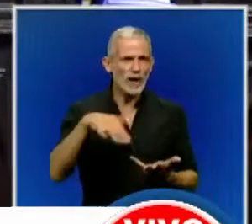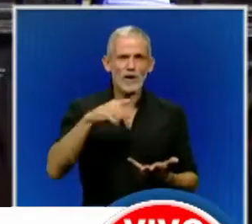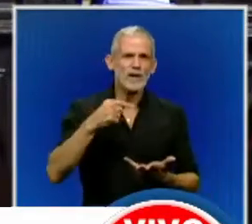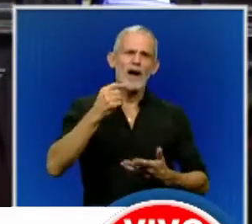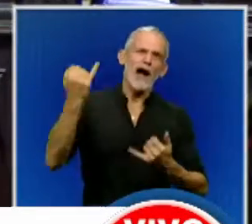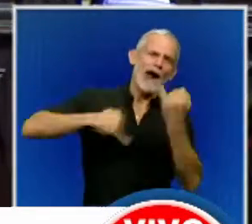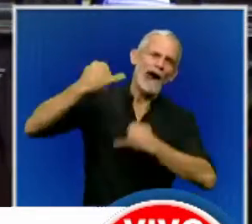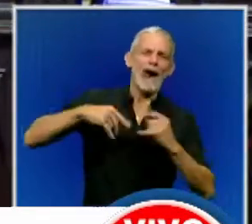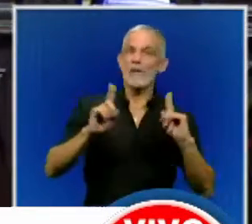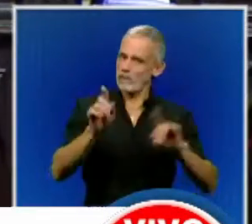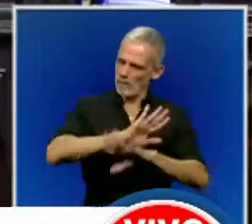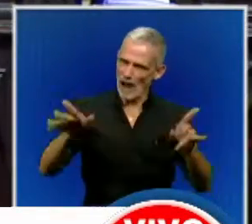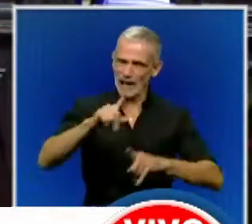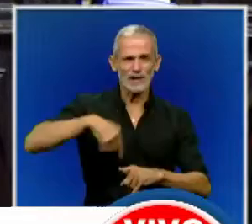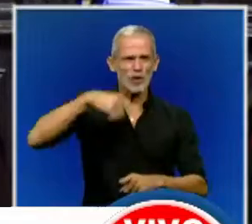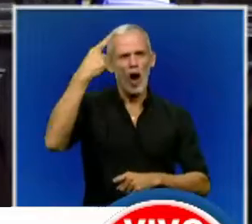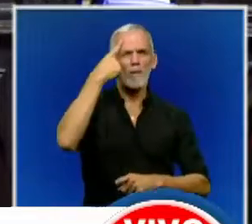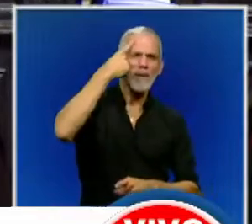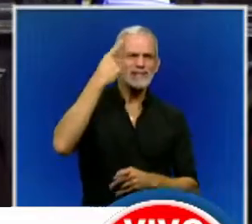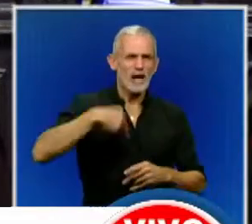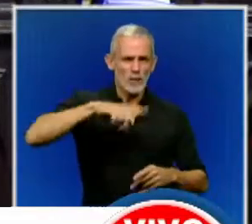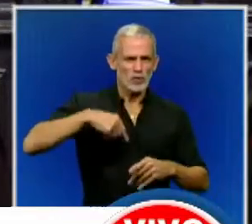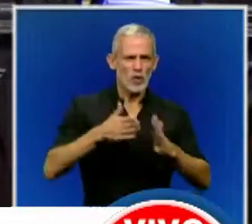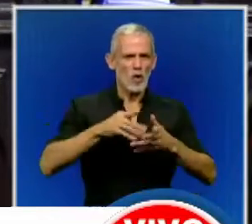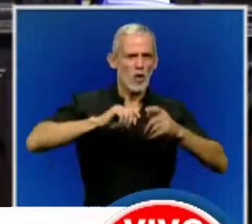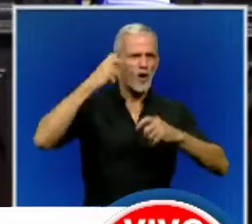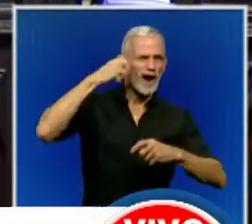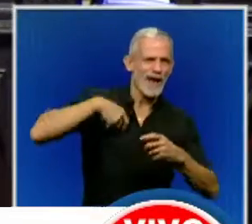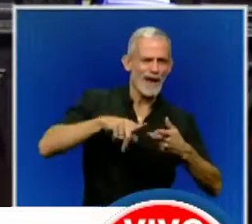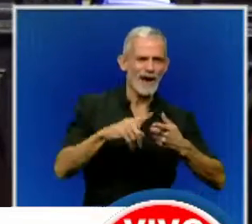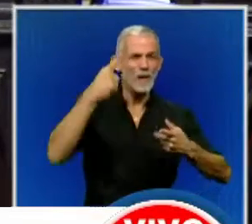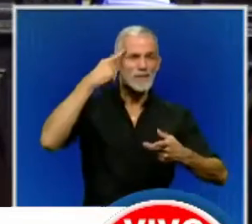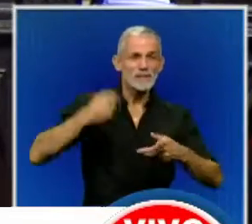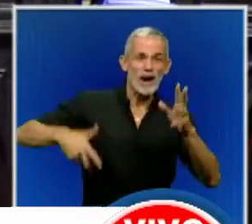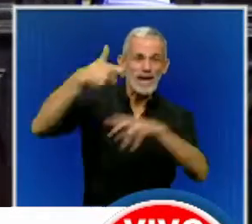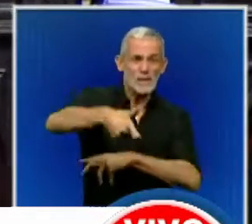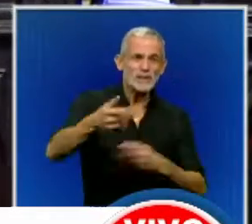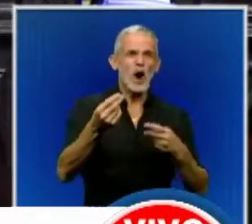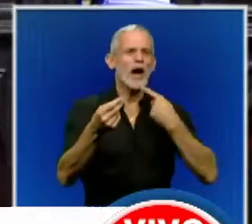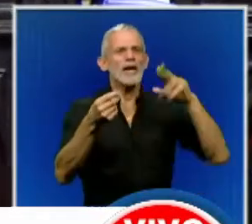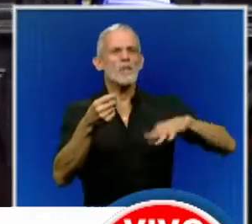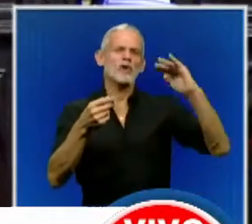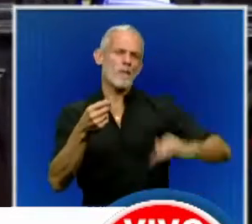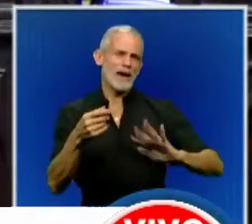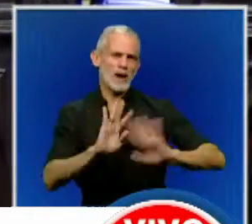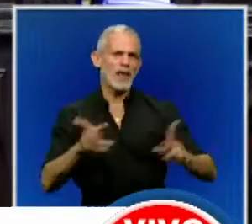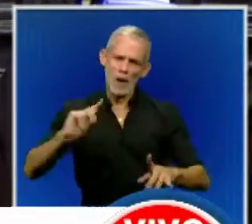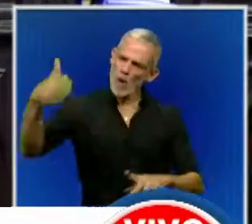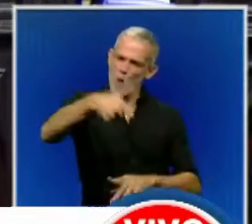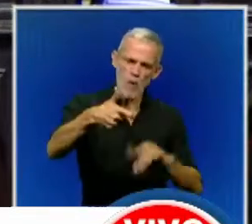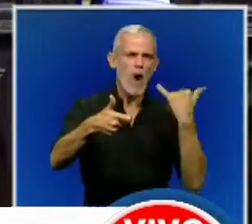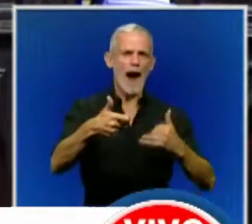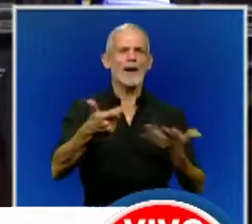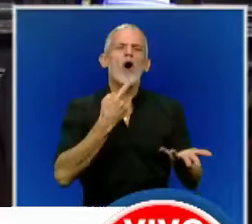a decir que nosotros pensamos que la inversión solamente se logra bajando impuestos, de ninguna manera.